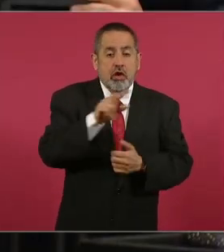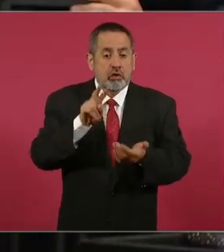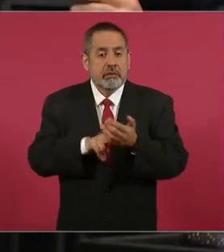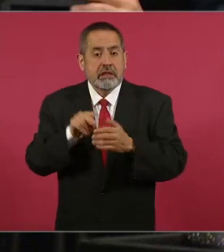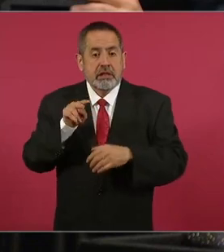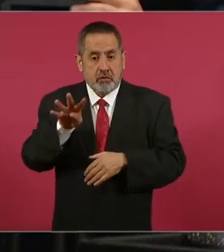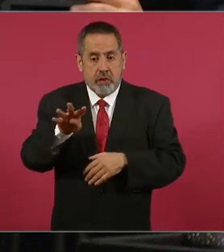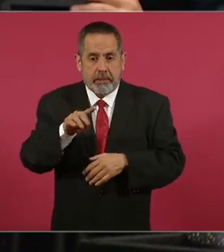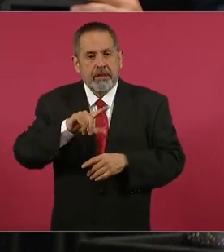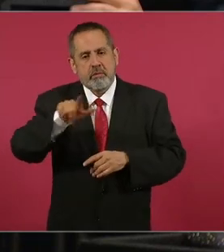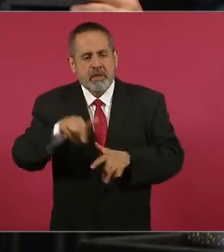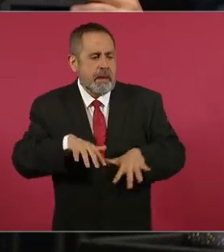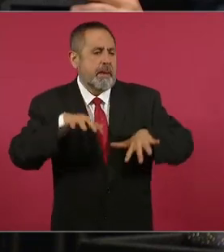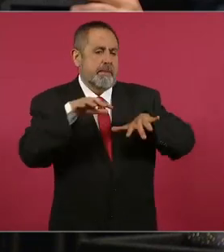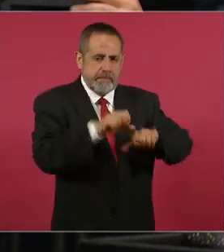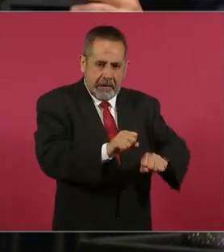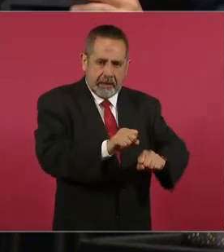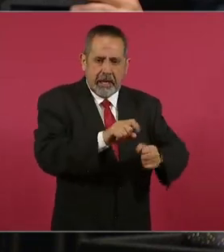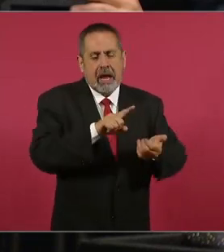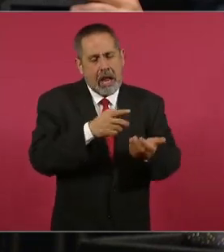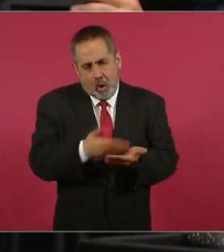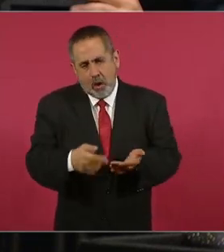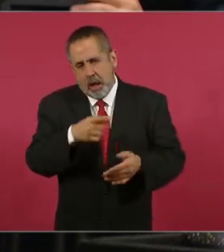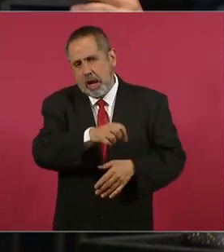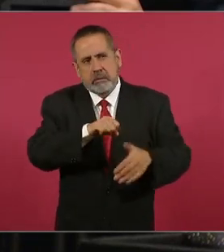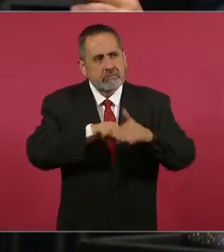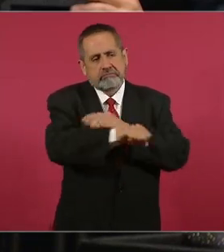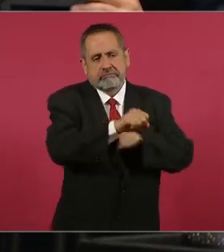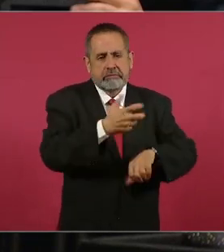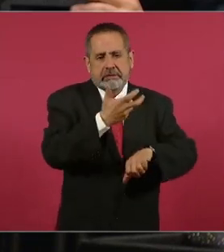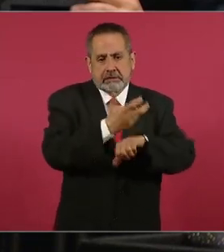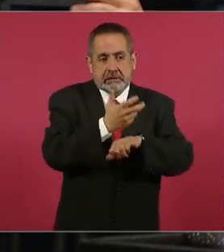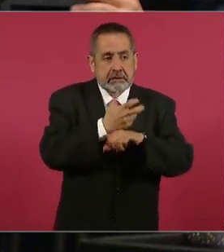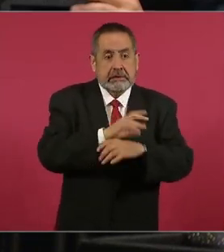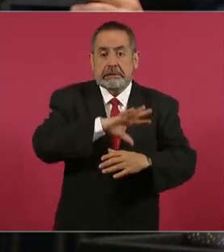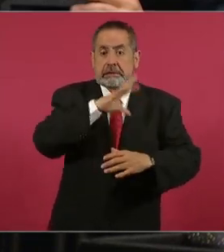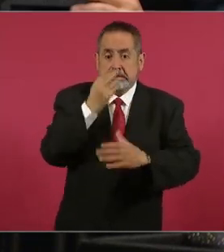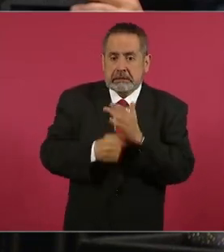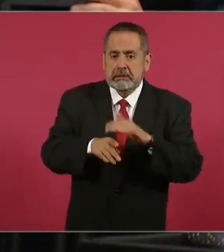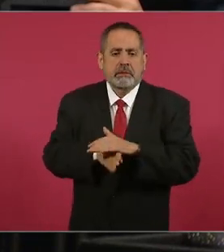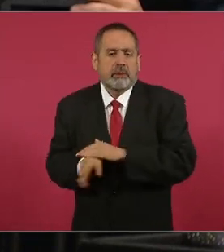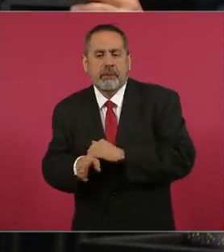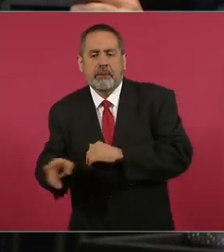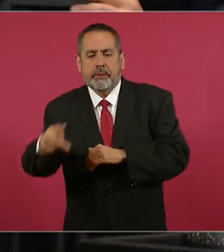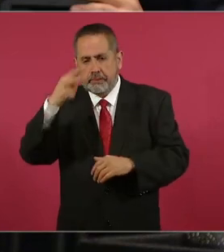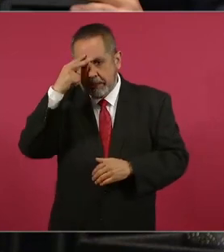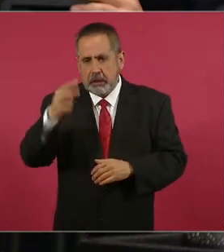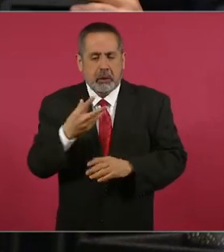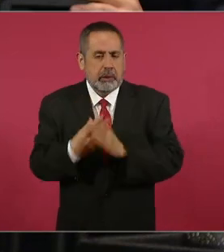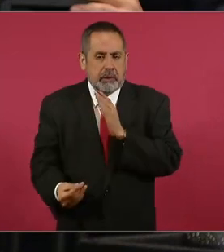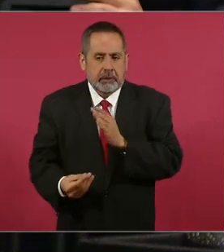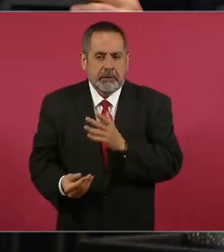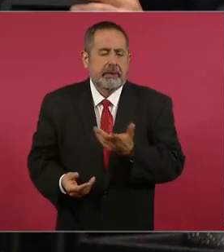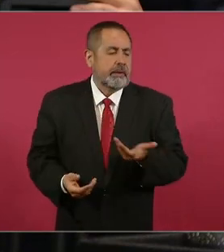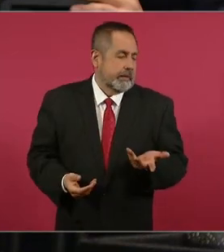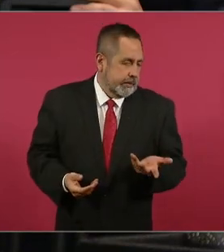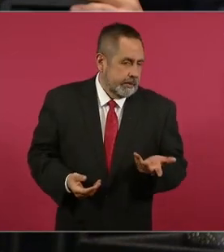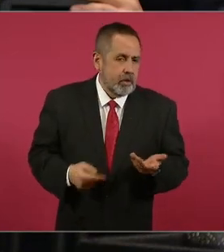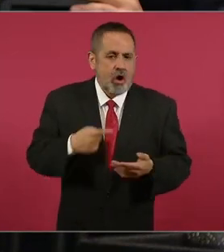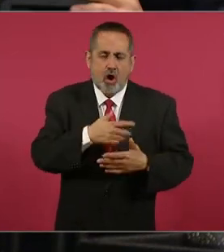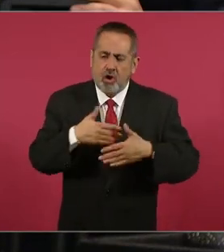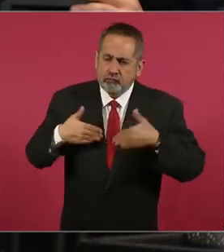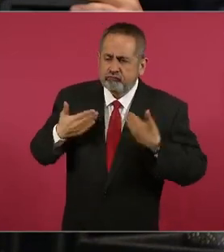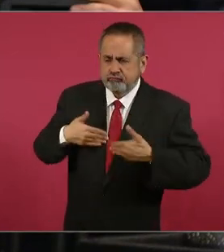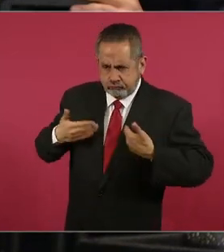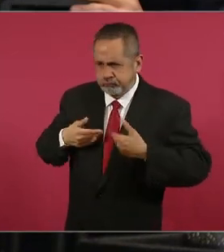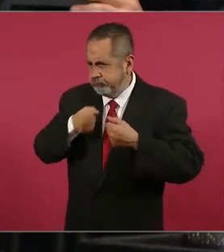detenido, estuvo en Estados Unidos y ahora, bueno, pues está escondido en México, y que, bueno, lo que él menciona es que seguramente con declaraciones como